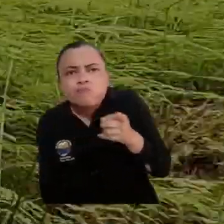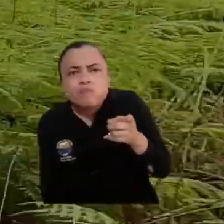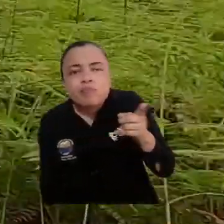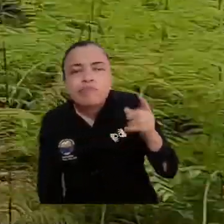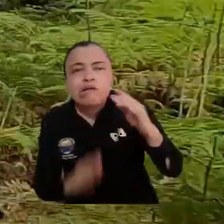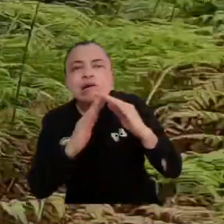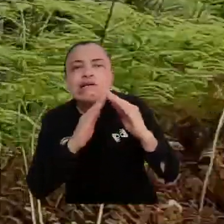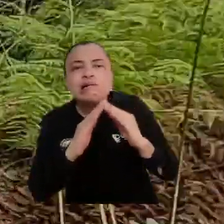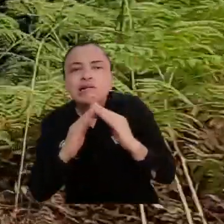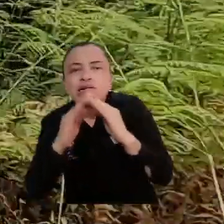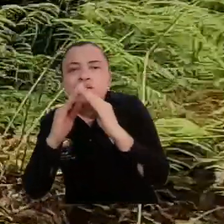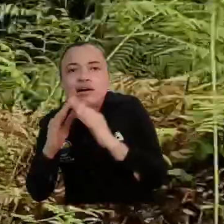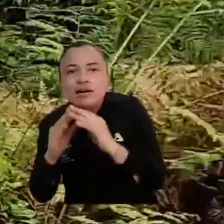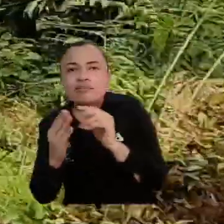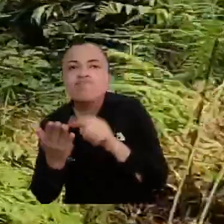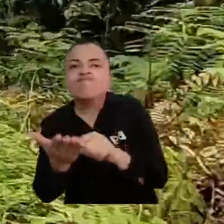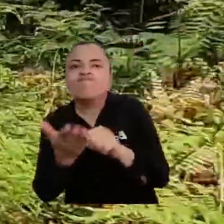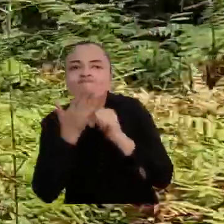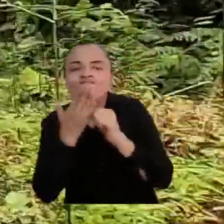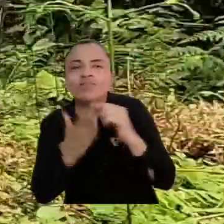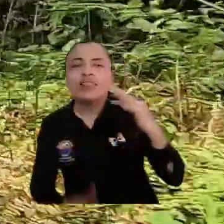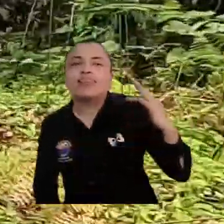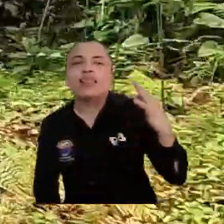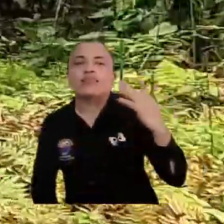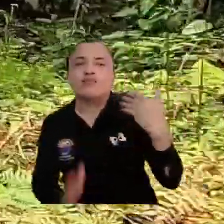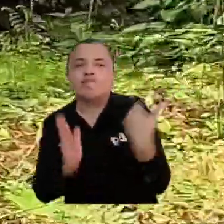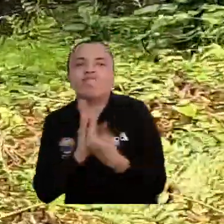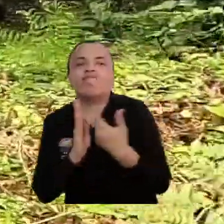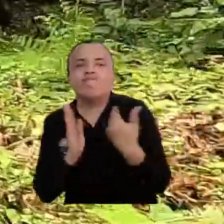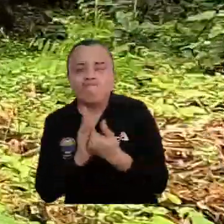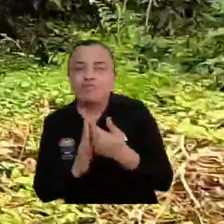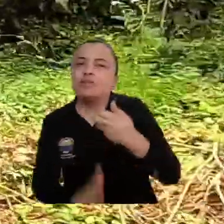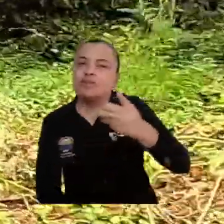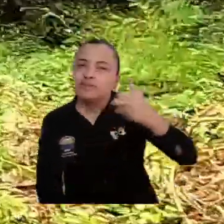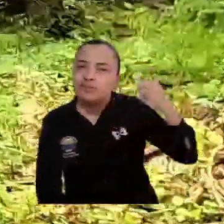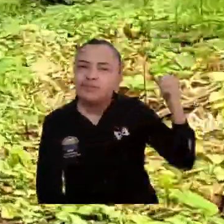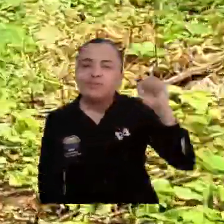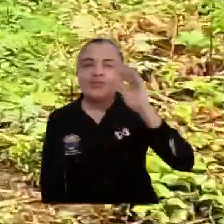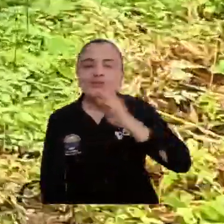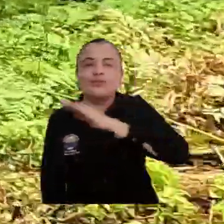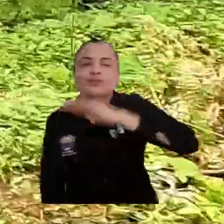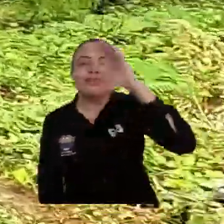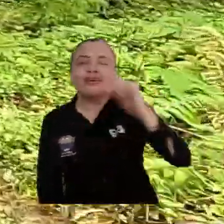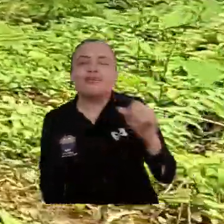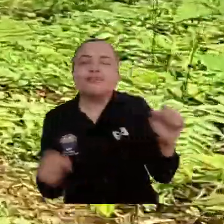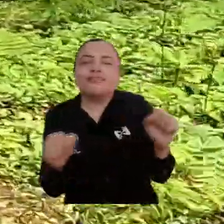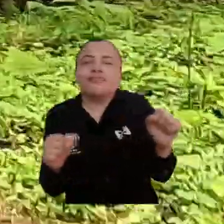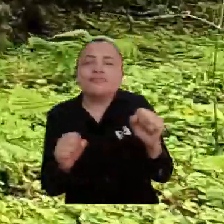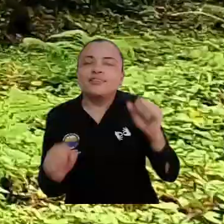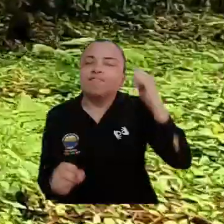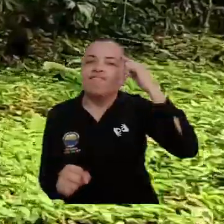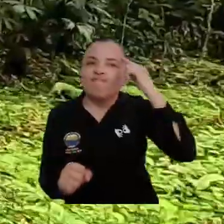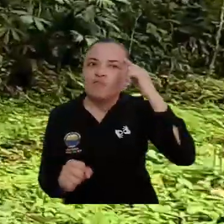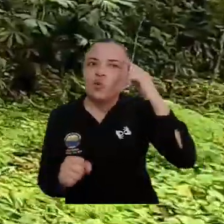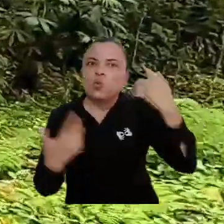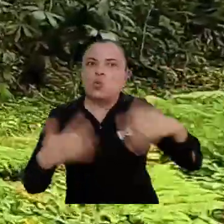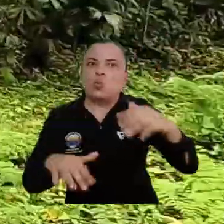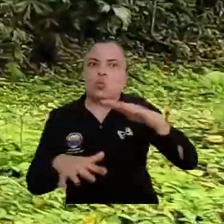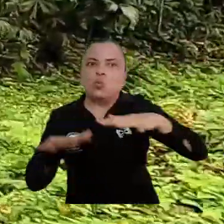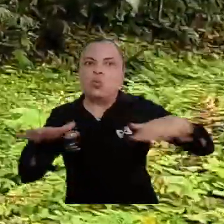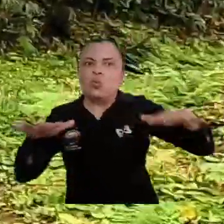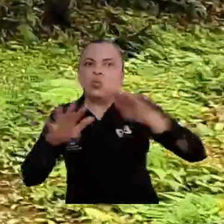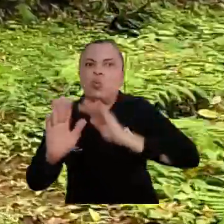montaña siguen siendo testigos de aquel momento en el que la Sierra Nevada fue pensada como el gran